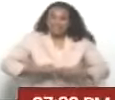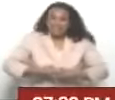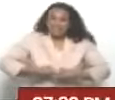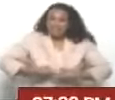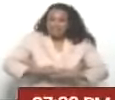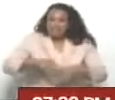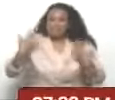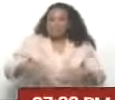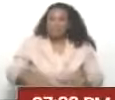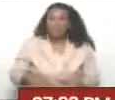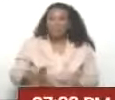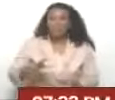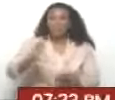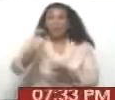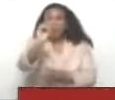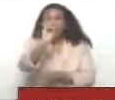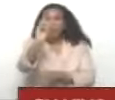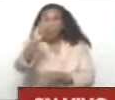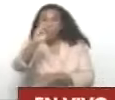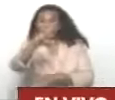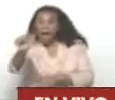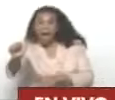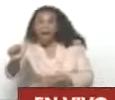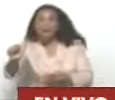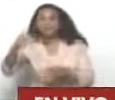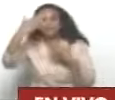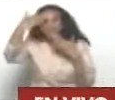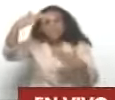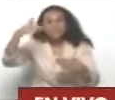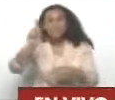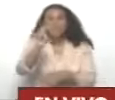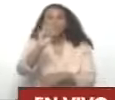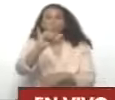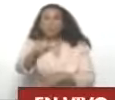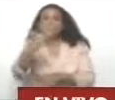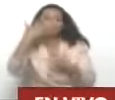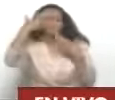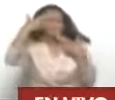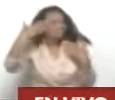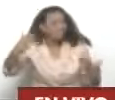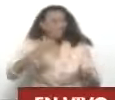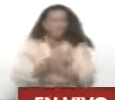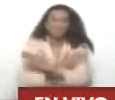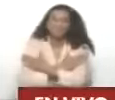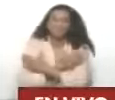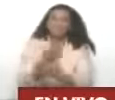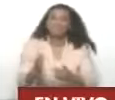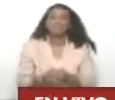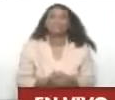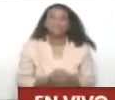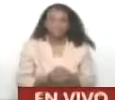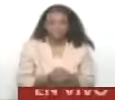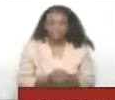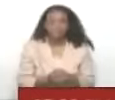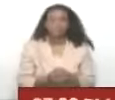Bueno, desde Ocumare del Tuy, encantado, presidente. Mira, Jimmy,